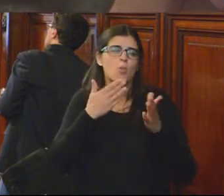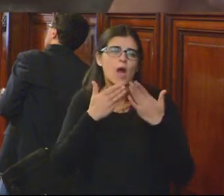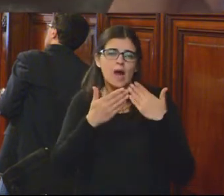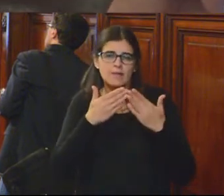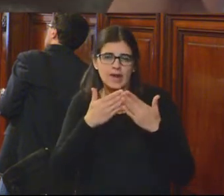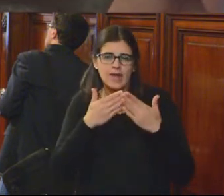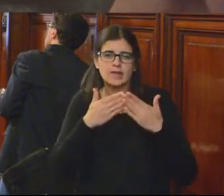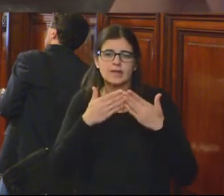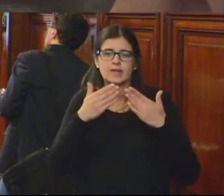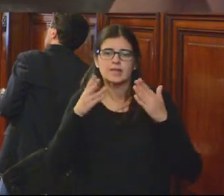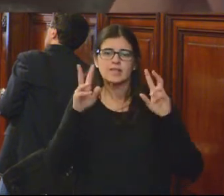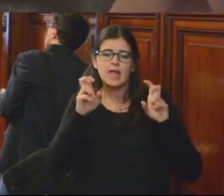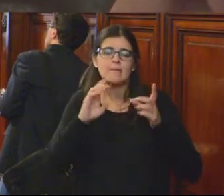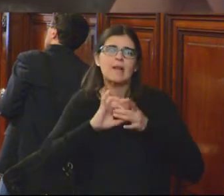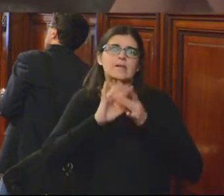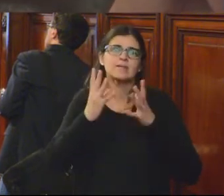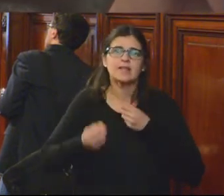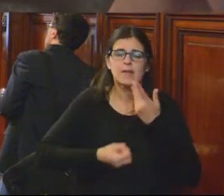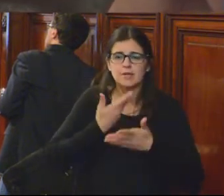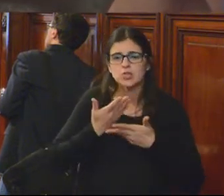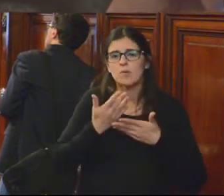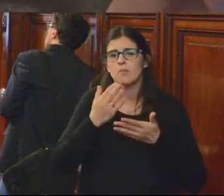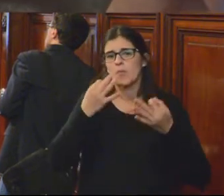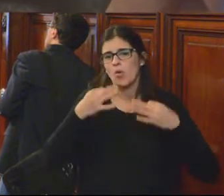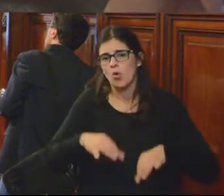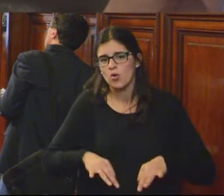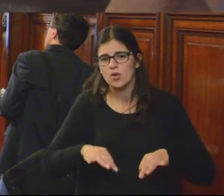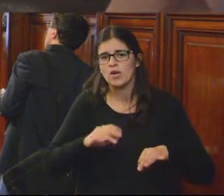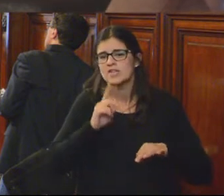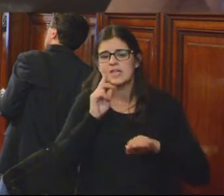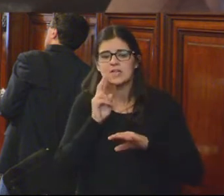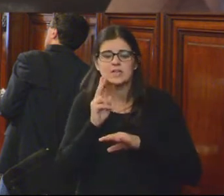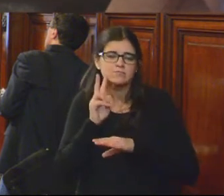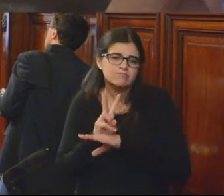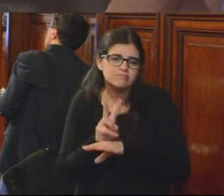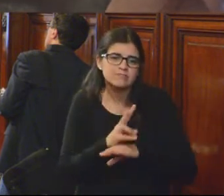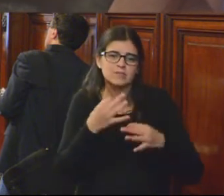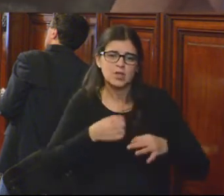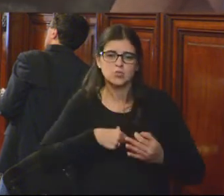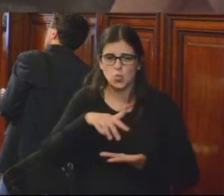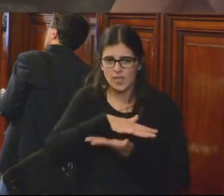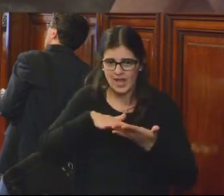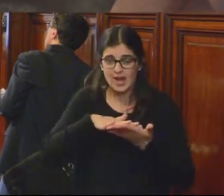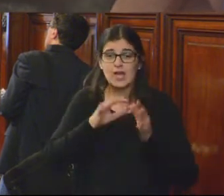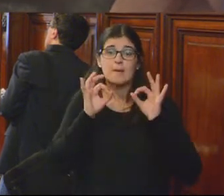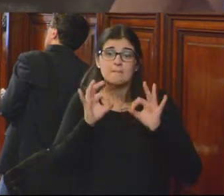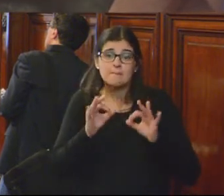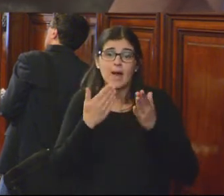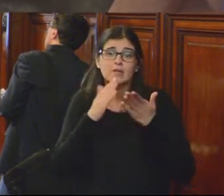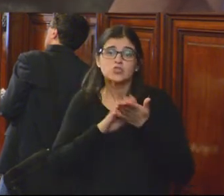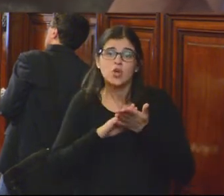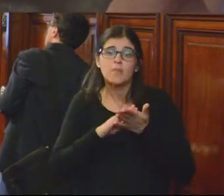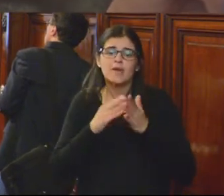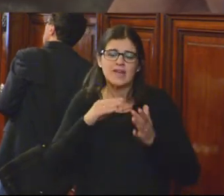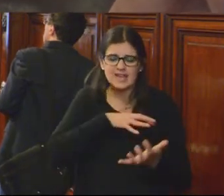de libertad de expresión o protesta social ni seguridad ciudadana. Me refiero casualmente al tema de la crisis